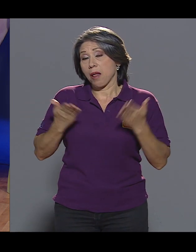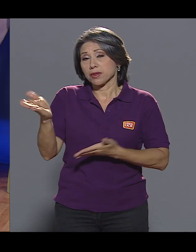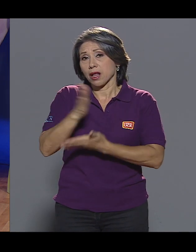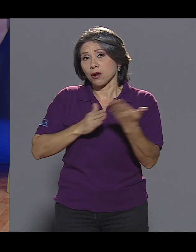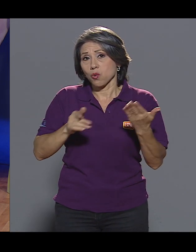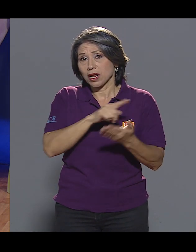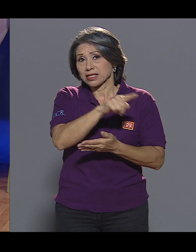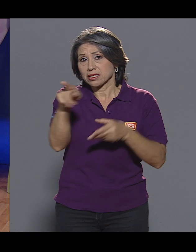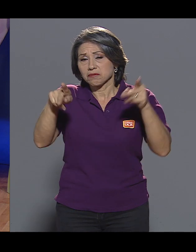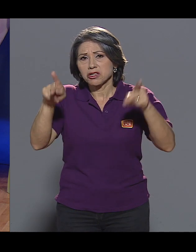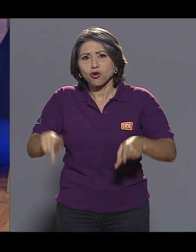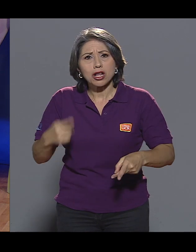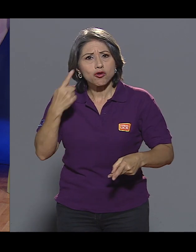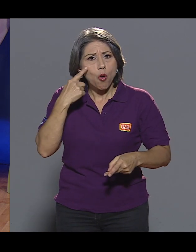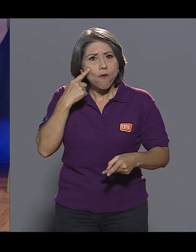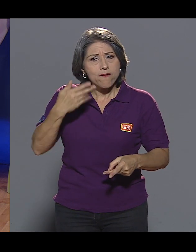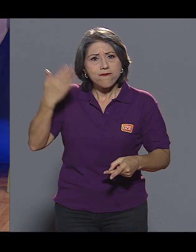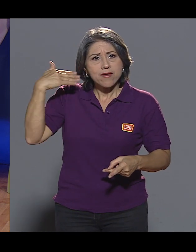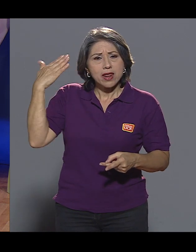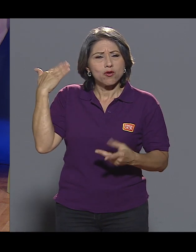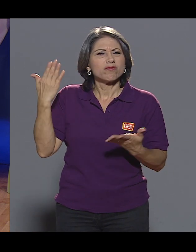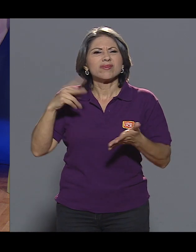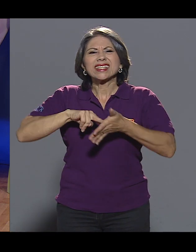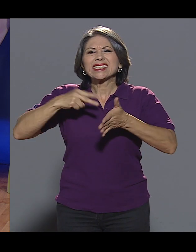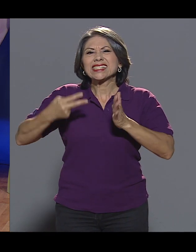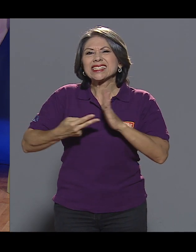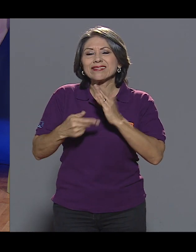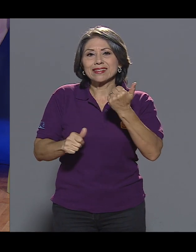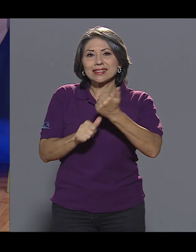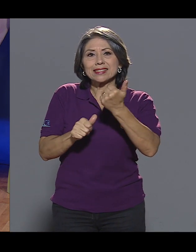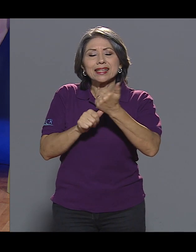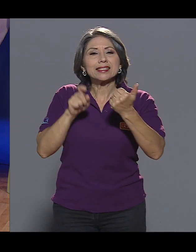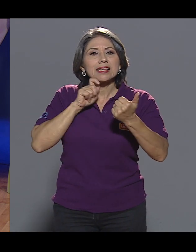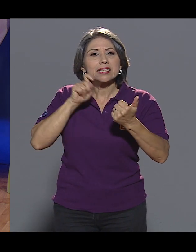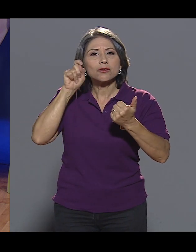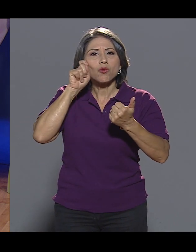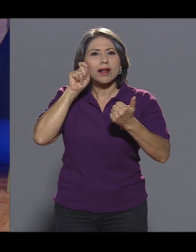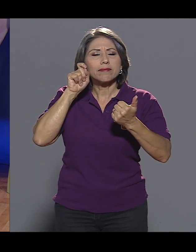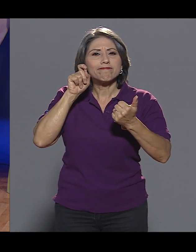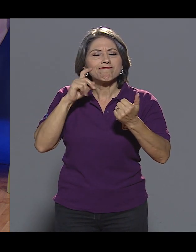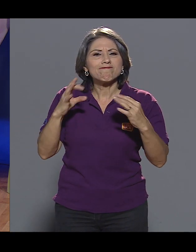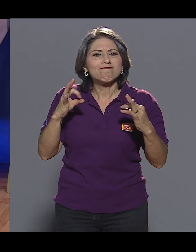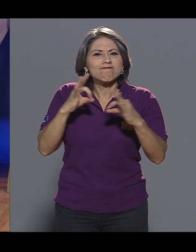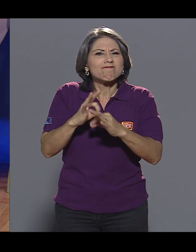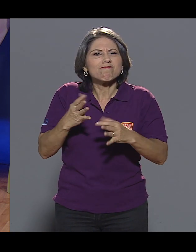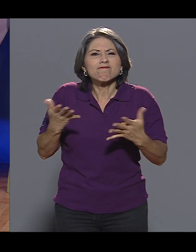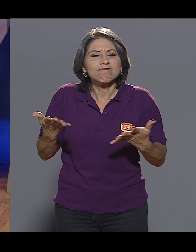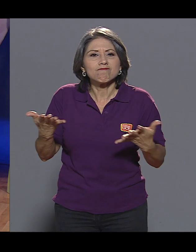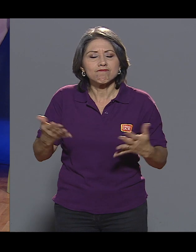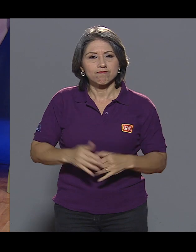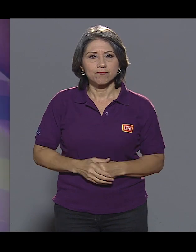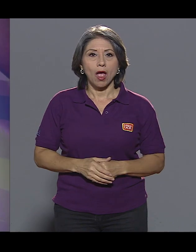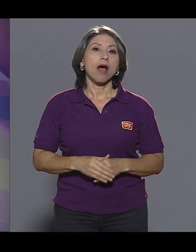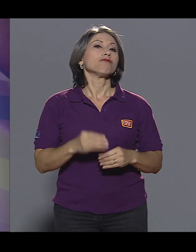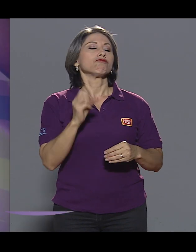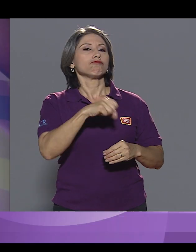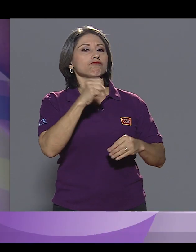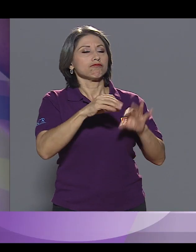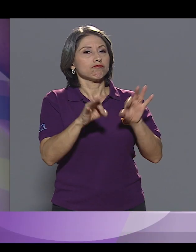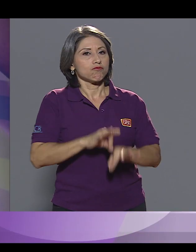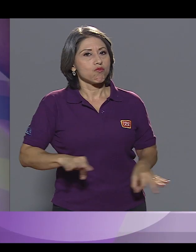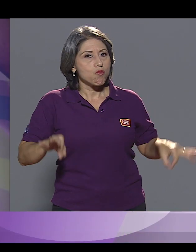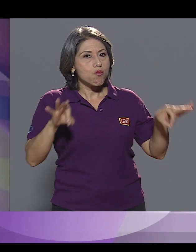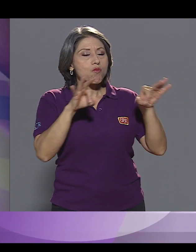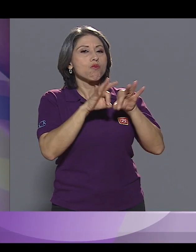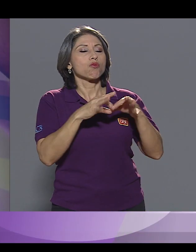tenido la oportunidad de sintonizarnos, ¿qué se entiende como asistencia sexual o cómo podríamos definirla? Claro, bueno, en eso es muy importante, ¿verdad?